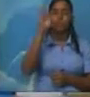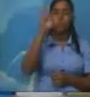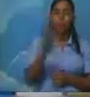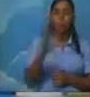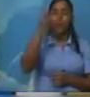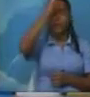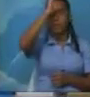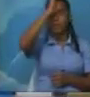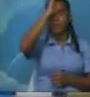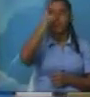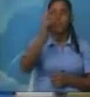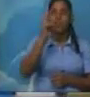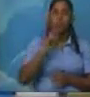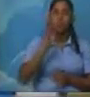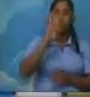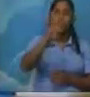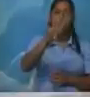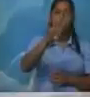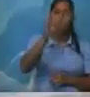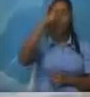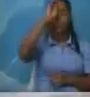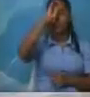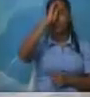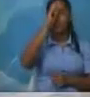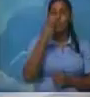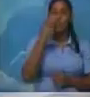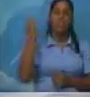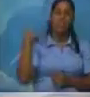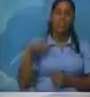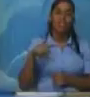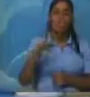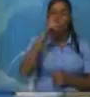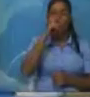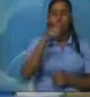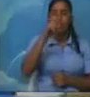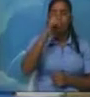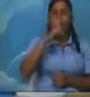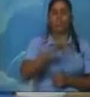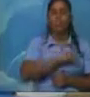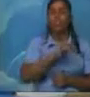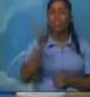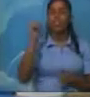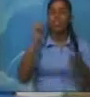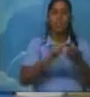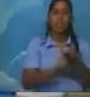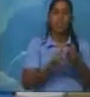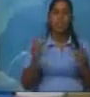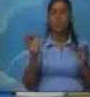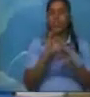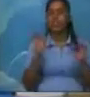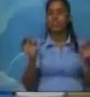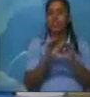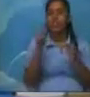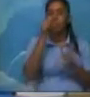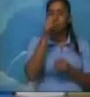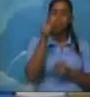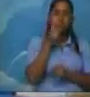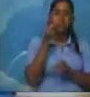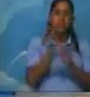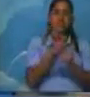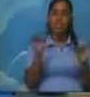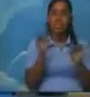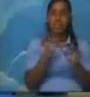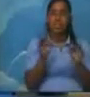barina en la misión número cuatro y tenía años y años de casado y nada que salía embarazada la mujer